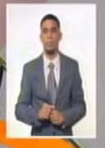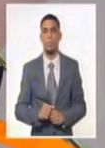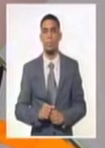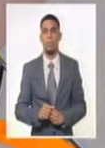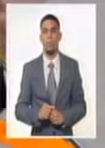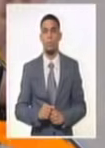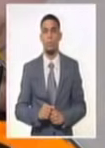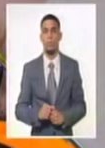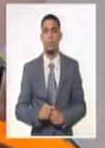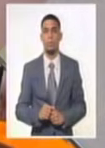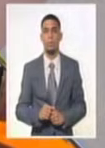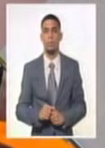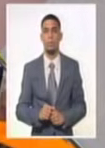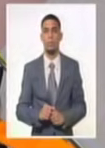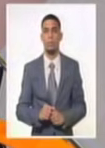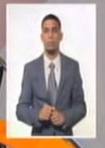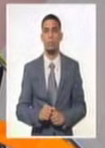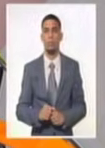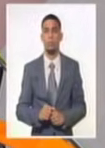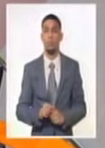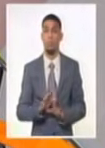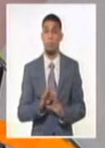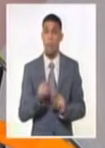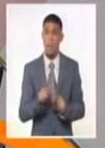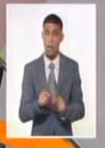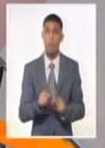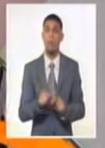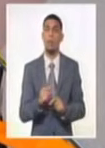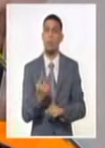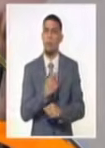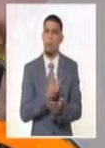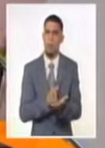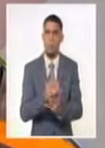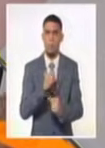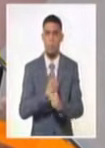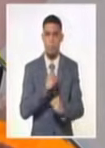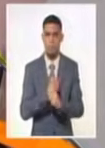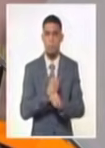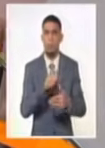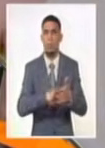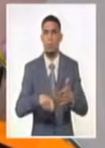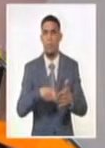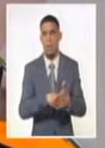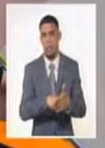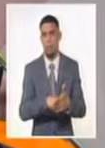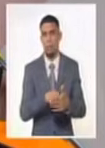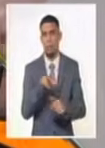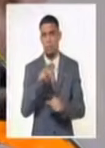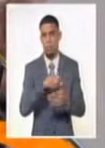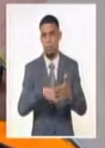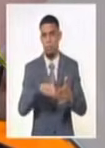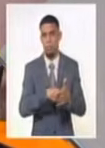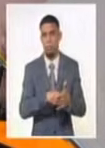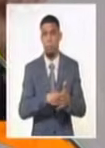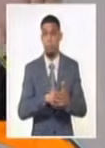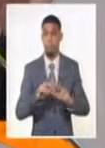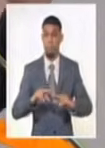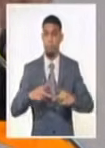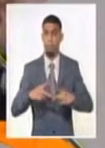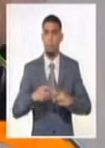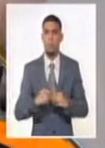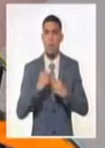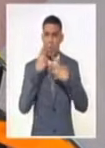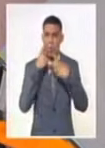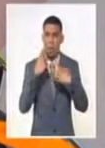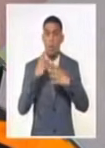posgrado. Y por ahí entonces nosotros nos estamos moviendo e insisto, manteniendo una